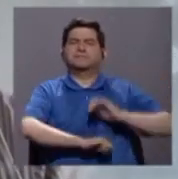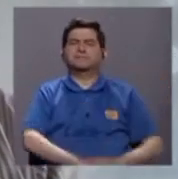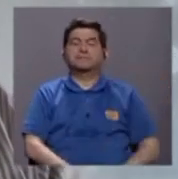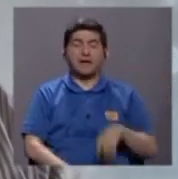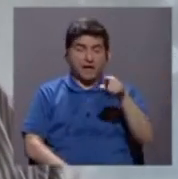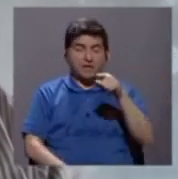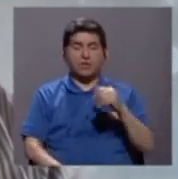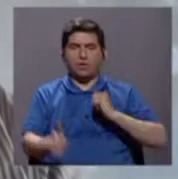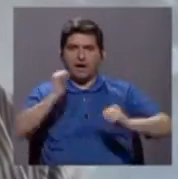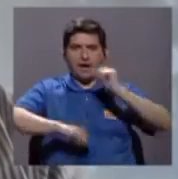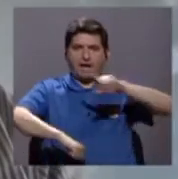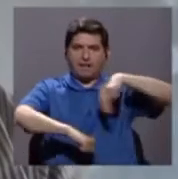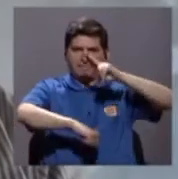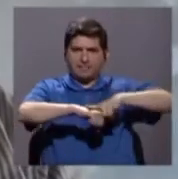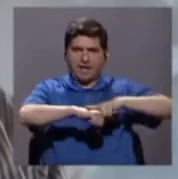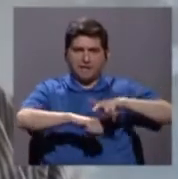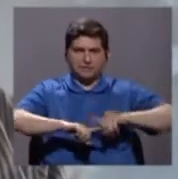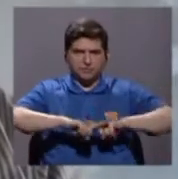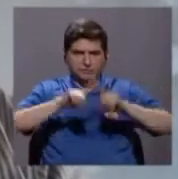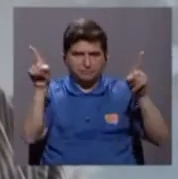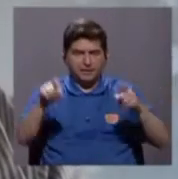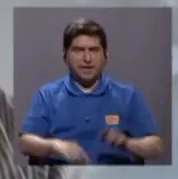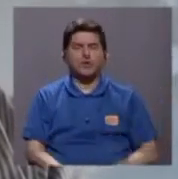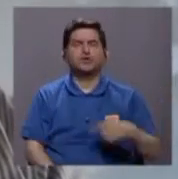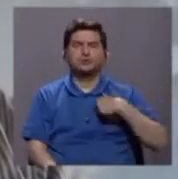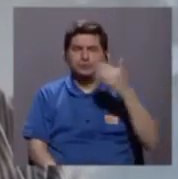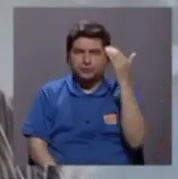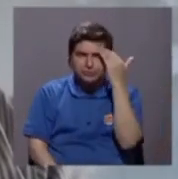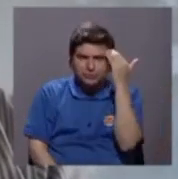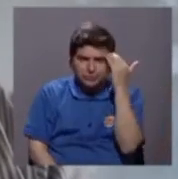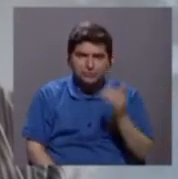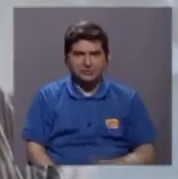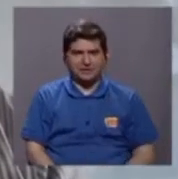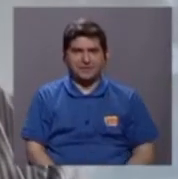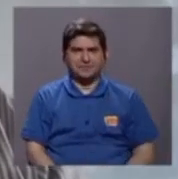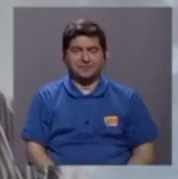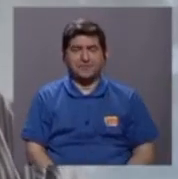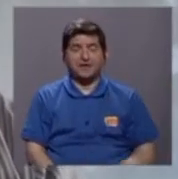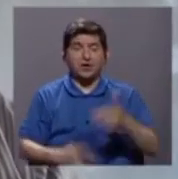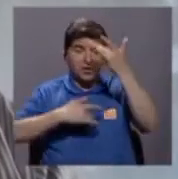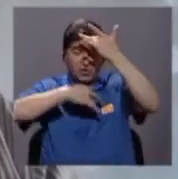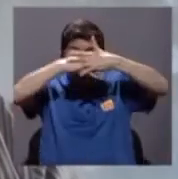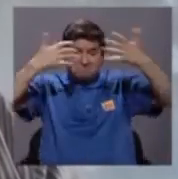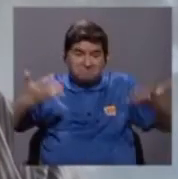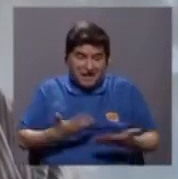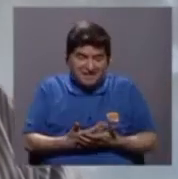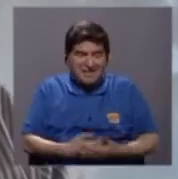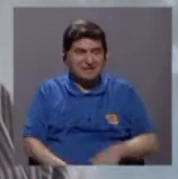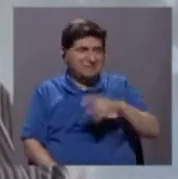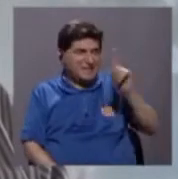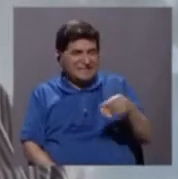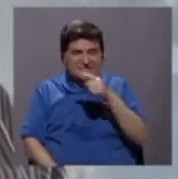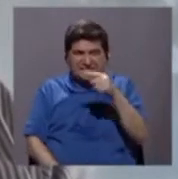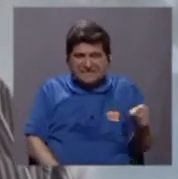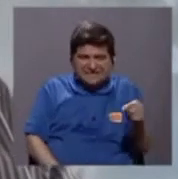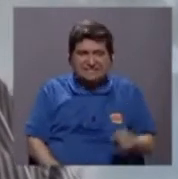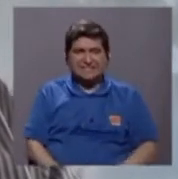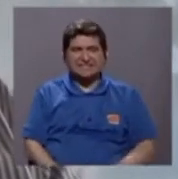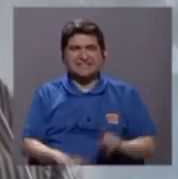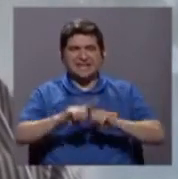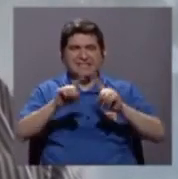Teatro Nacional. Pero sí, yo sé que hemos tenido, bueno, con esto de la pandemia hemos estado cancelando todos los conciertos.